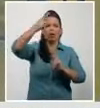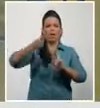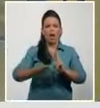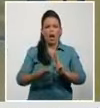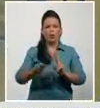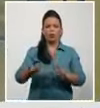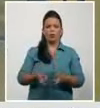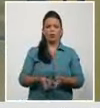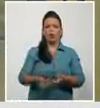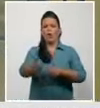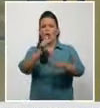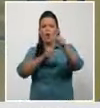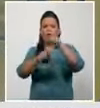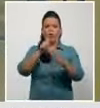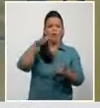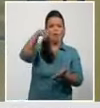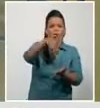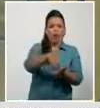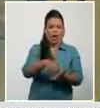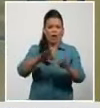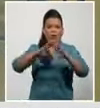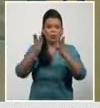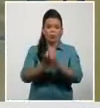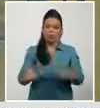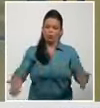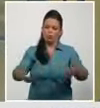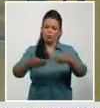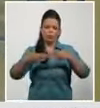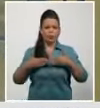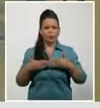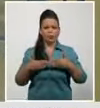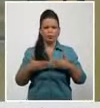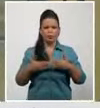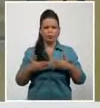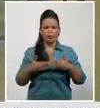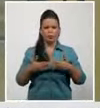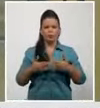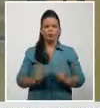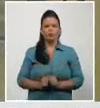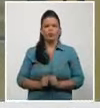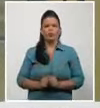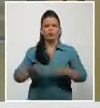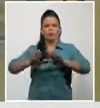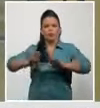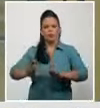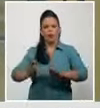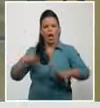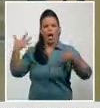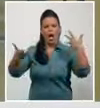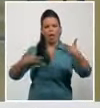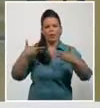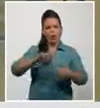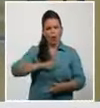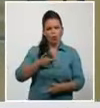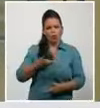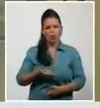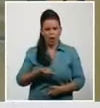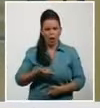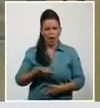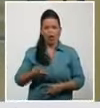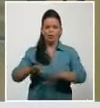estatales están cerrados completamente. Se suspendieron las actividades comunitarias culturales y los eventos presenciales. Asimismo,